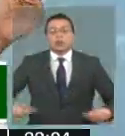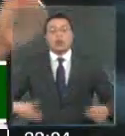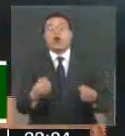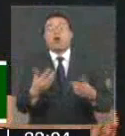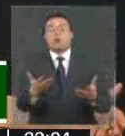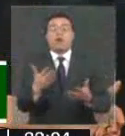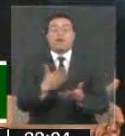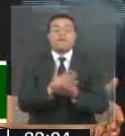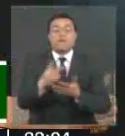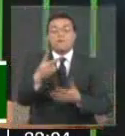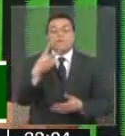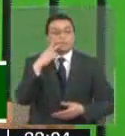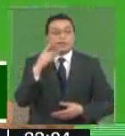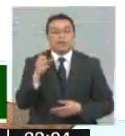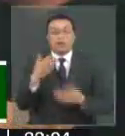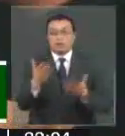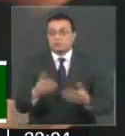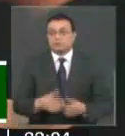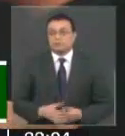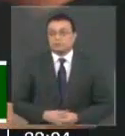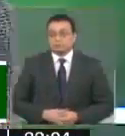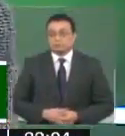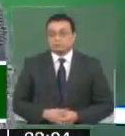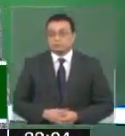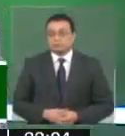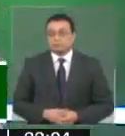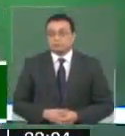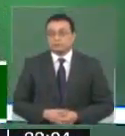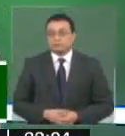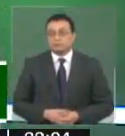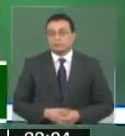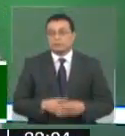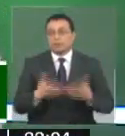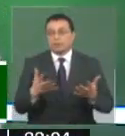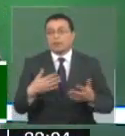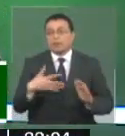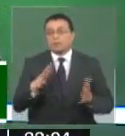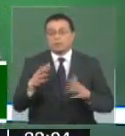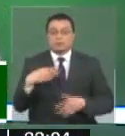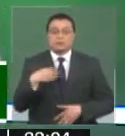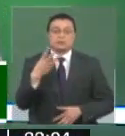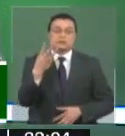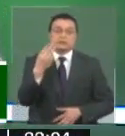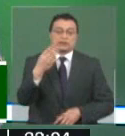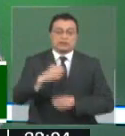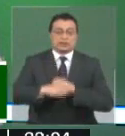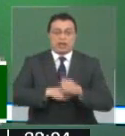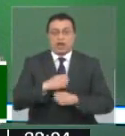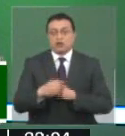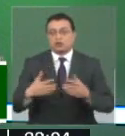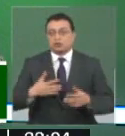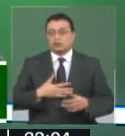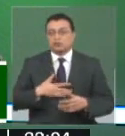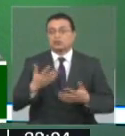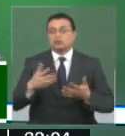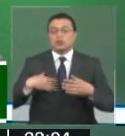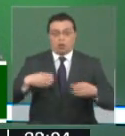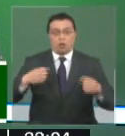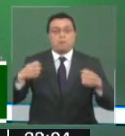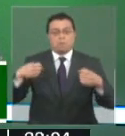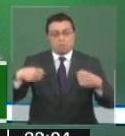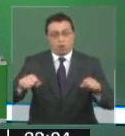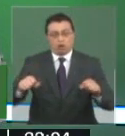en ese momento de tu vida? ¿Cómo quedé en Sierra? Uh-huh. ¿Cómo fue? A los 13 años estaba andando en